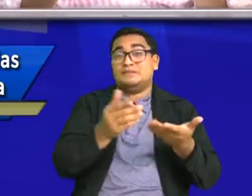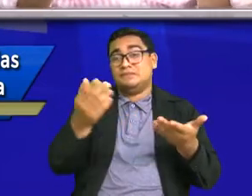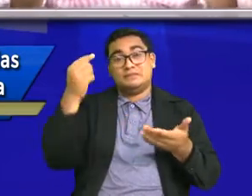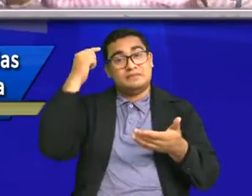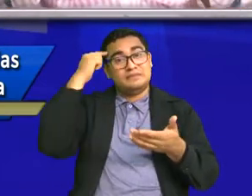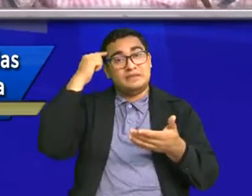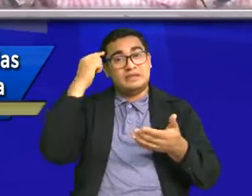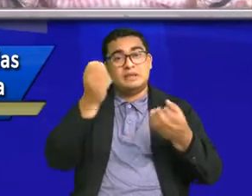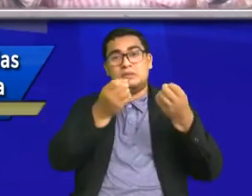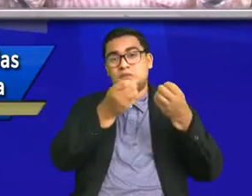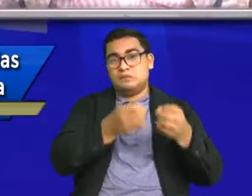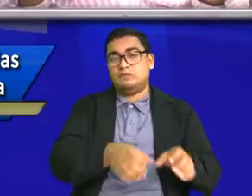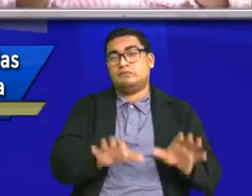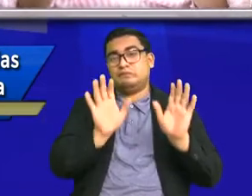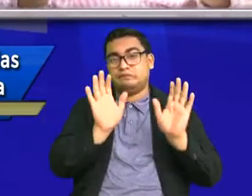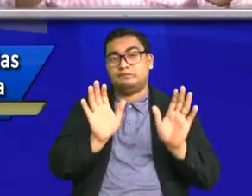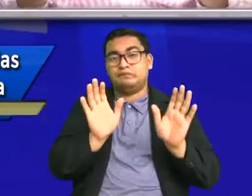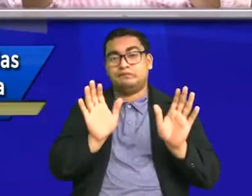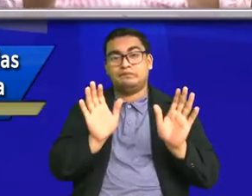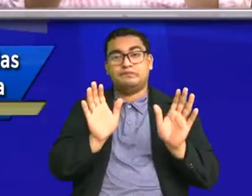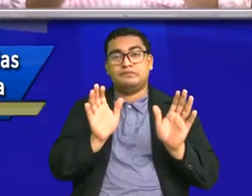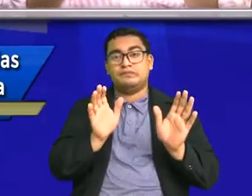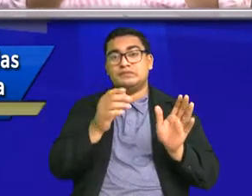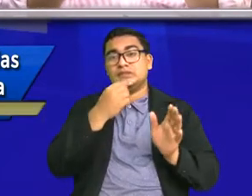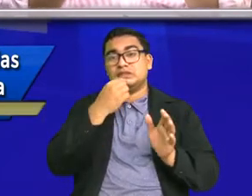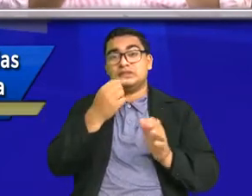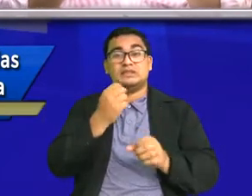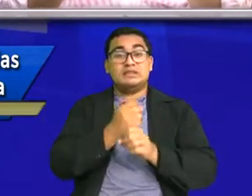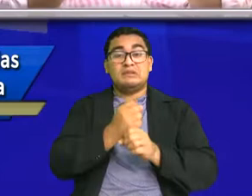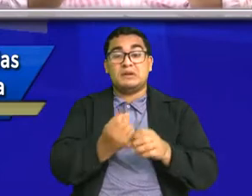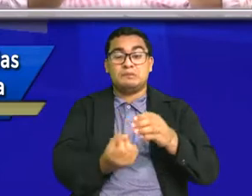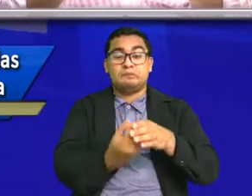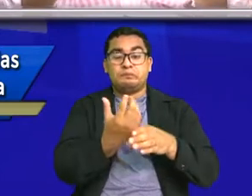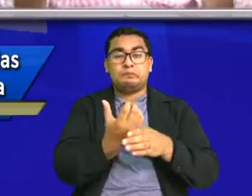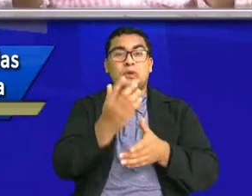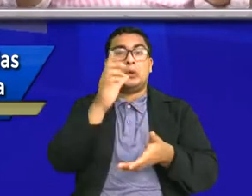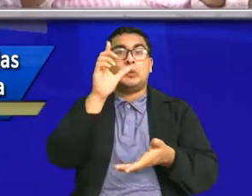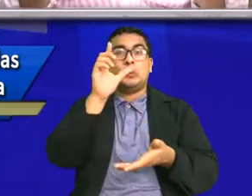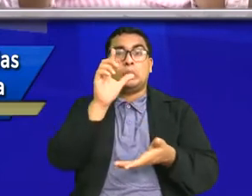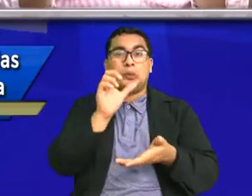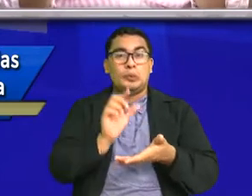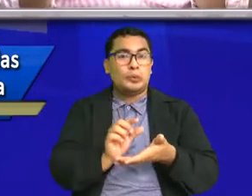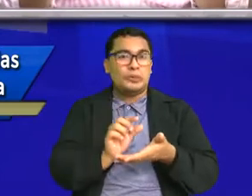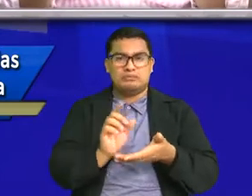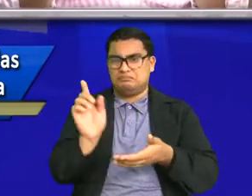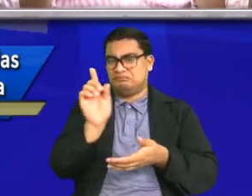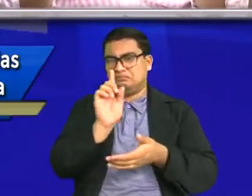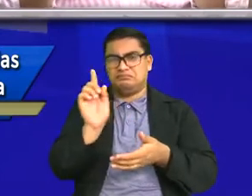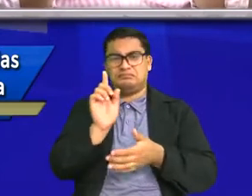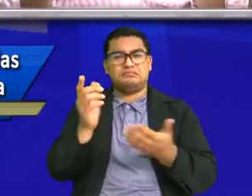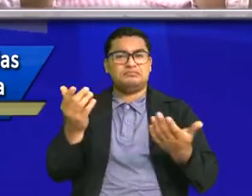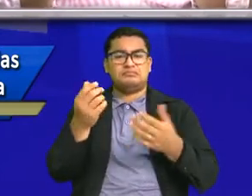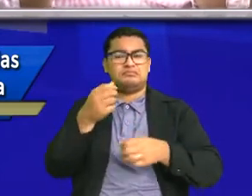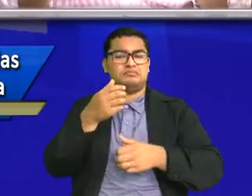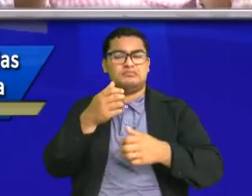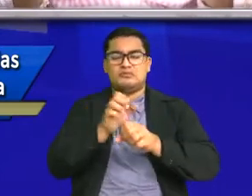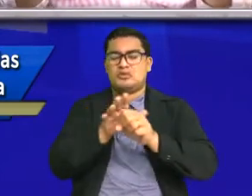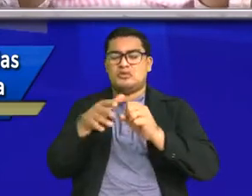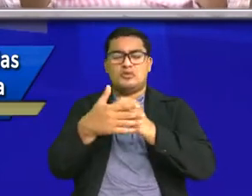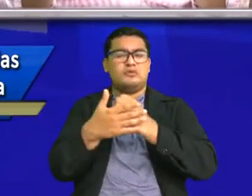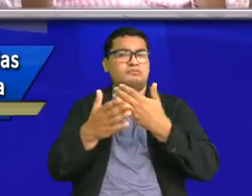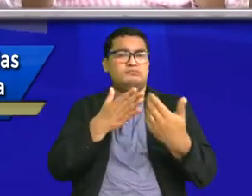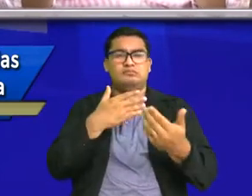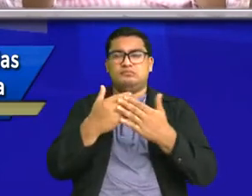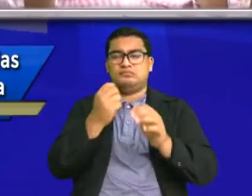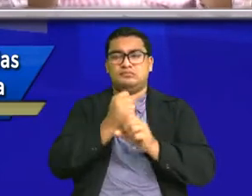se podía se podría haber bajado el tema de la producción todo lo contrario en nuestras metas más bien siguen incrementando porque hay todo